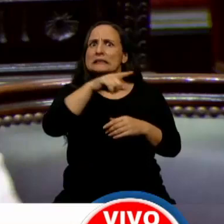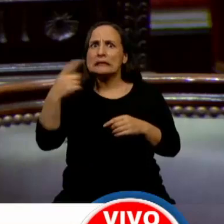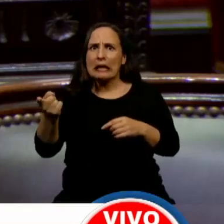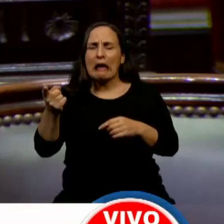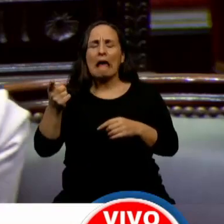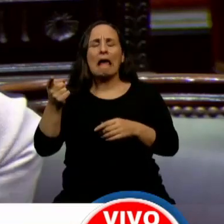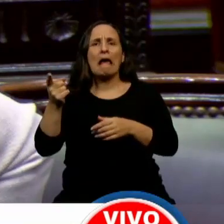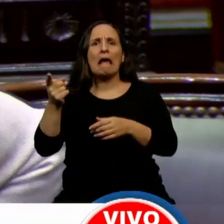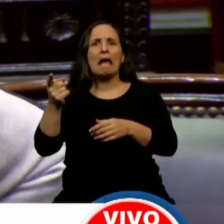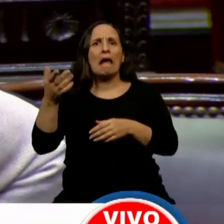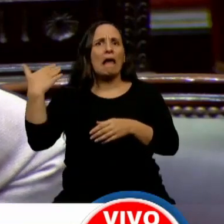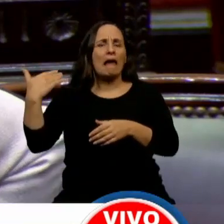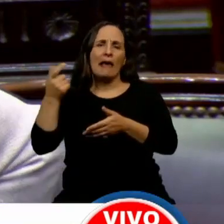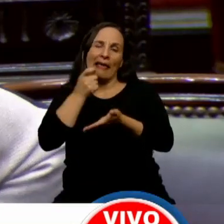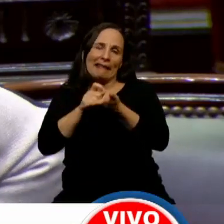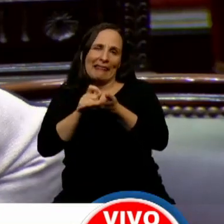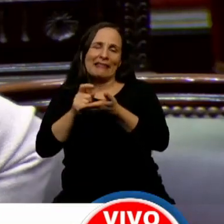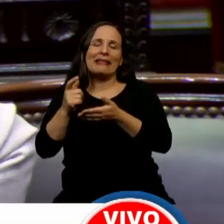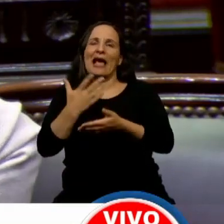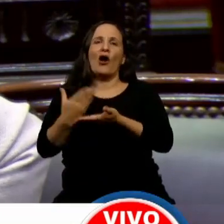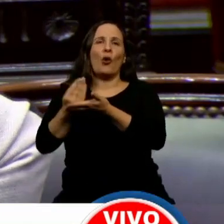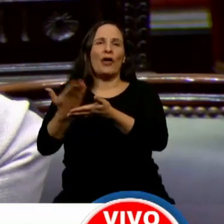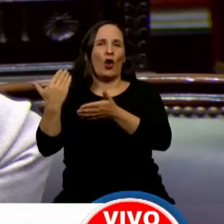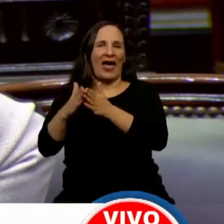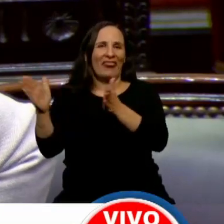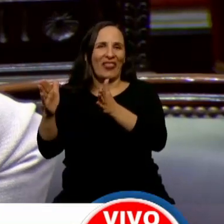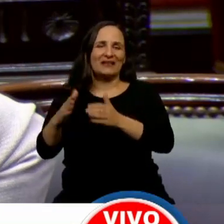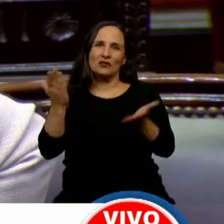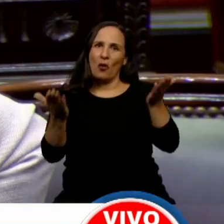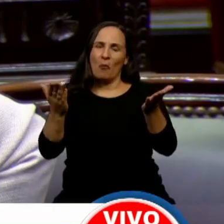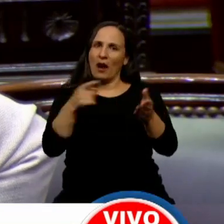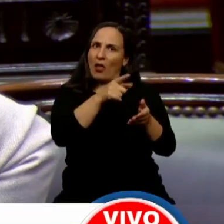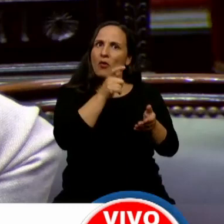lo que hizo estadísticamente la gestión anterior.